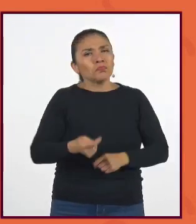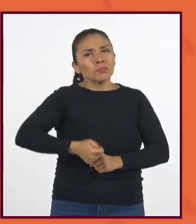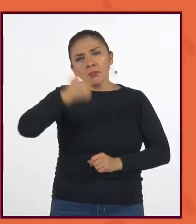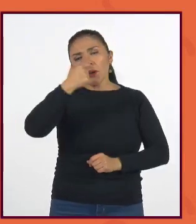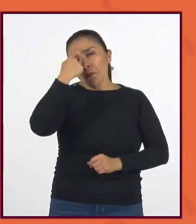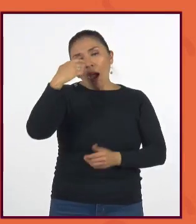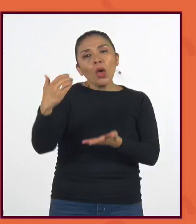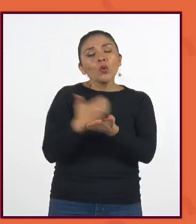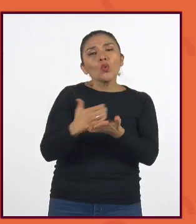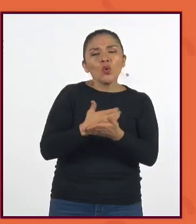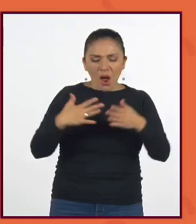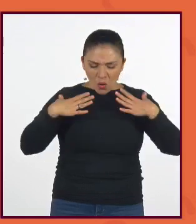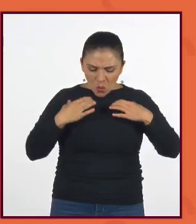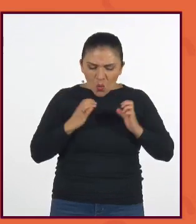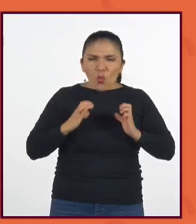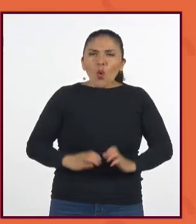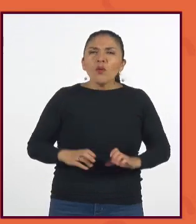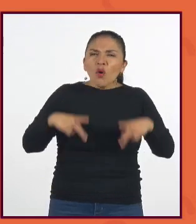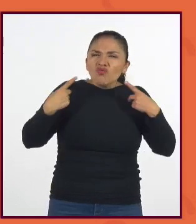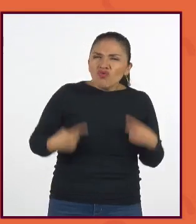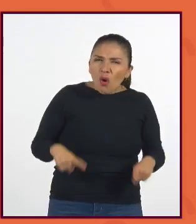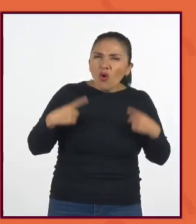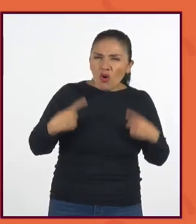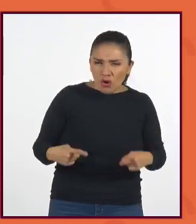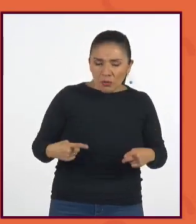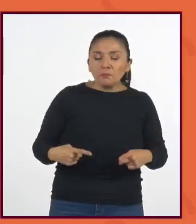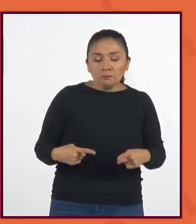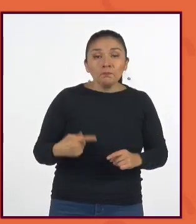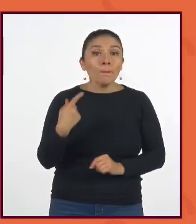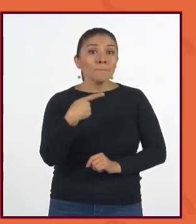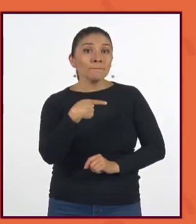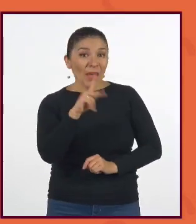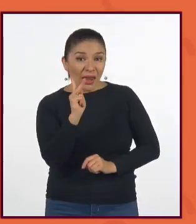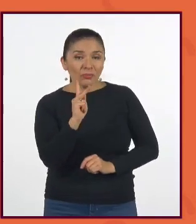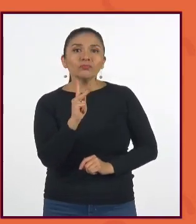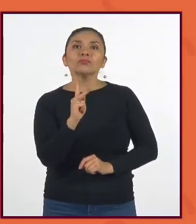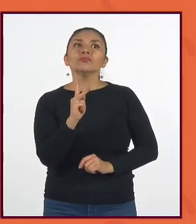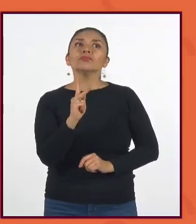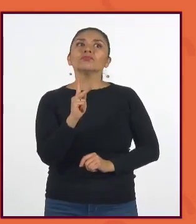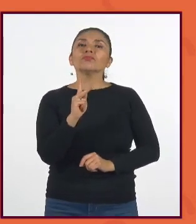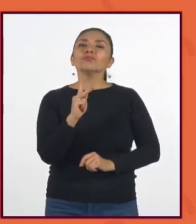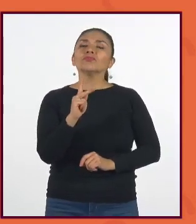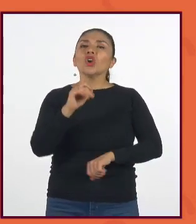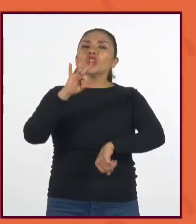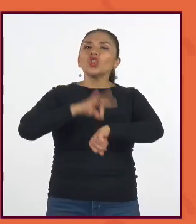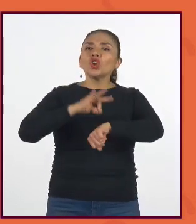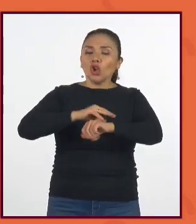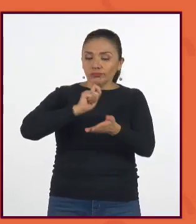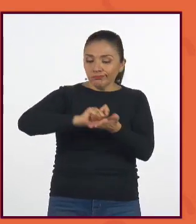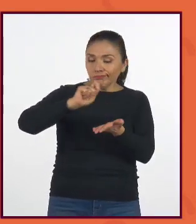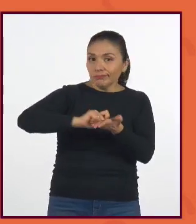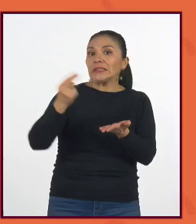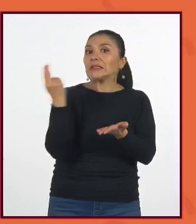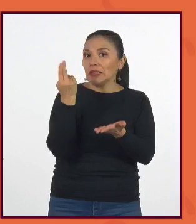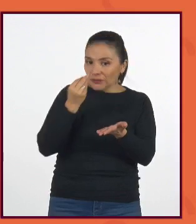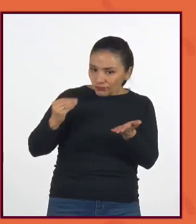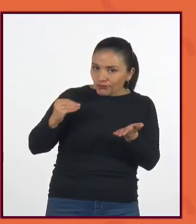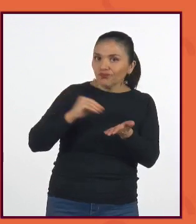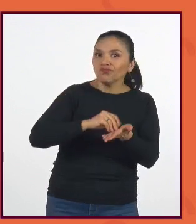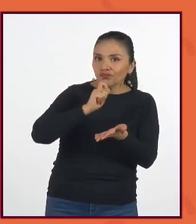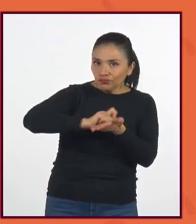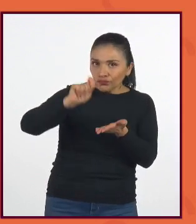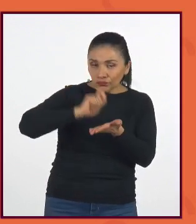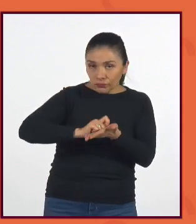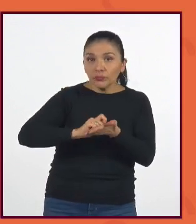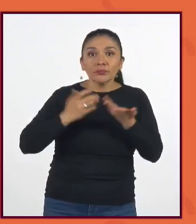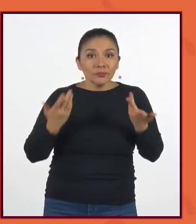del dolor. Sin embargo, la prescripción es bajo receta médica y el